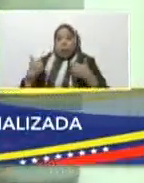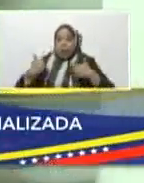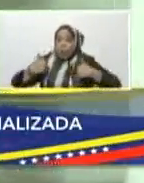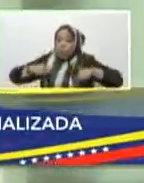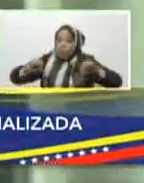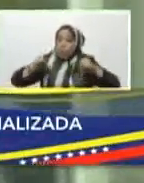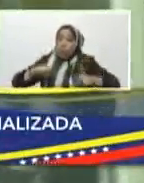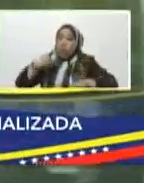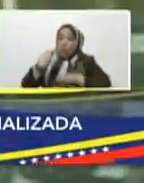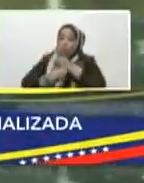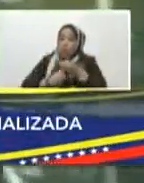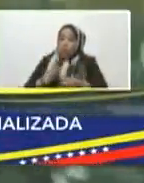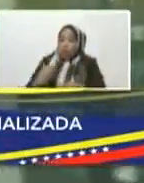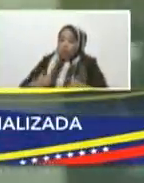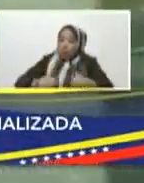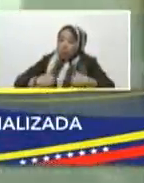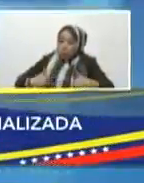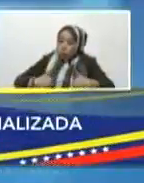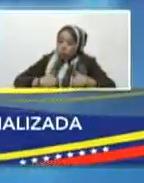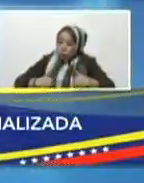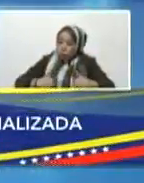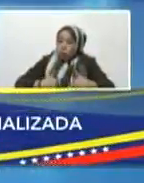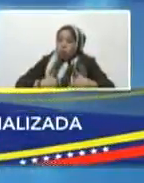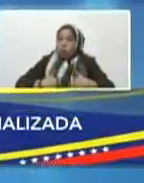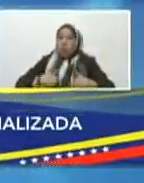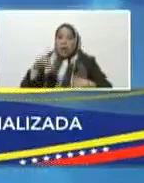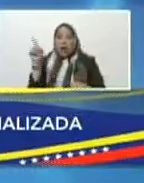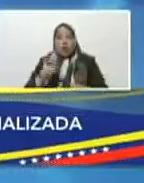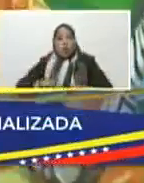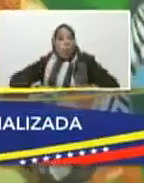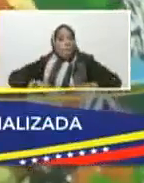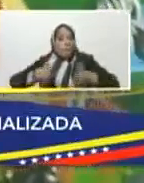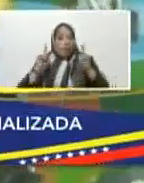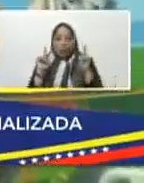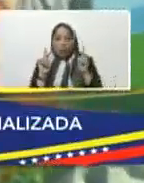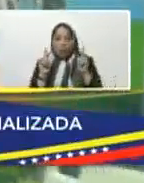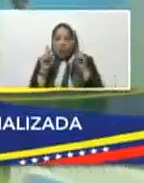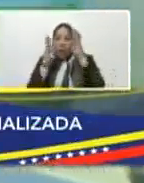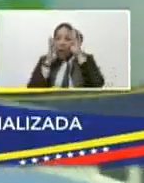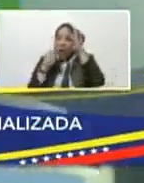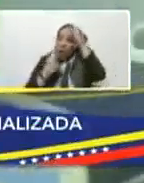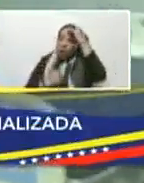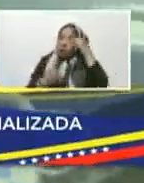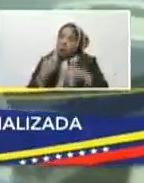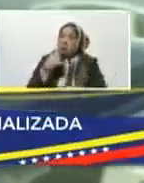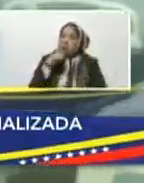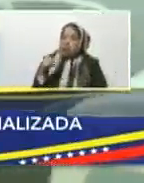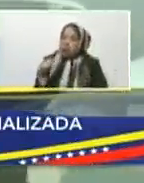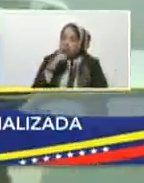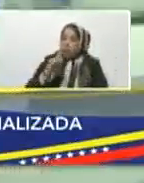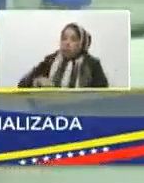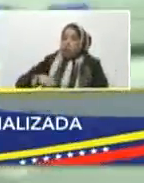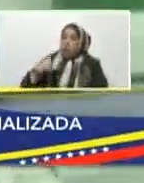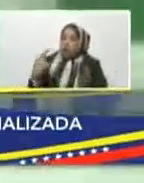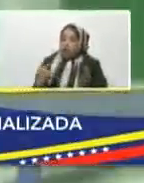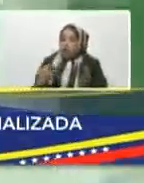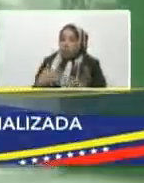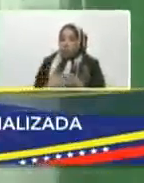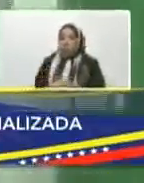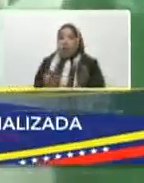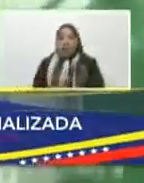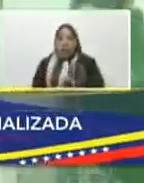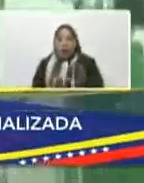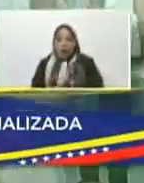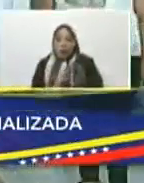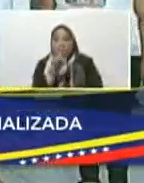capacidad, reforzada su capacidad de atención, nos está permitiendo atender esa demanda que usted dice después de la curva prioritaria,